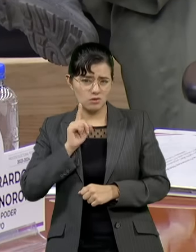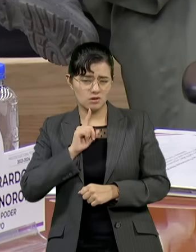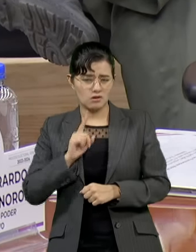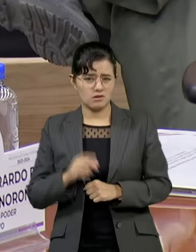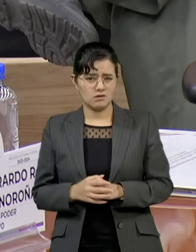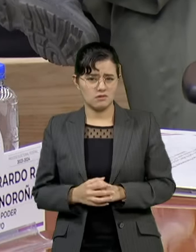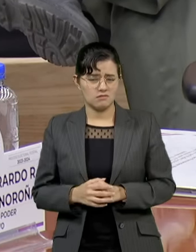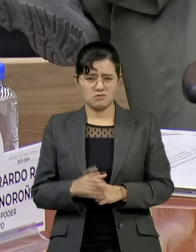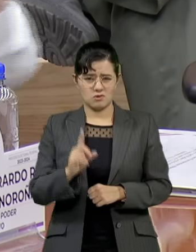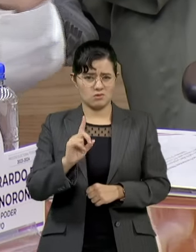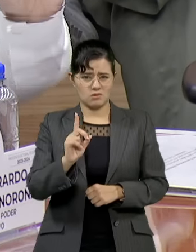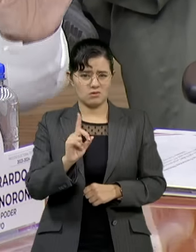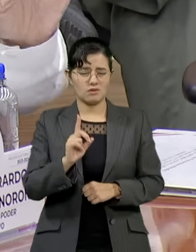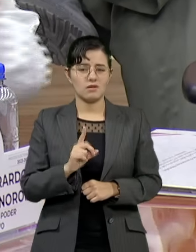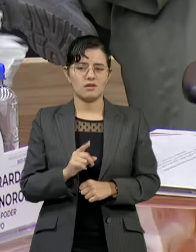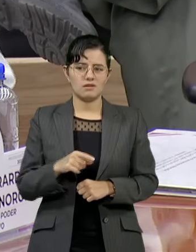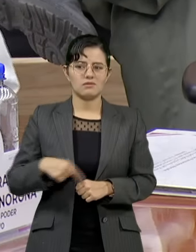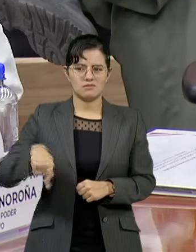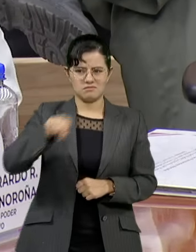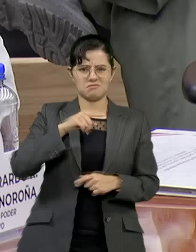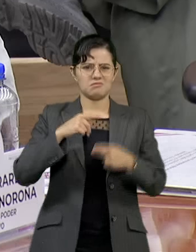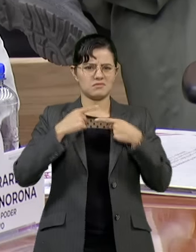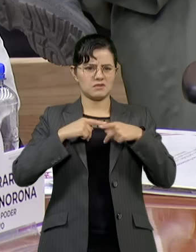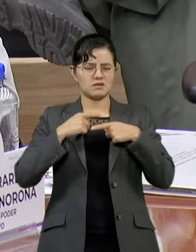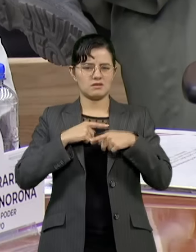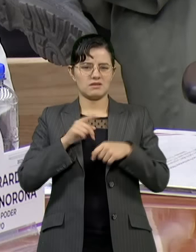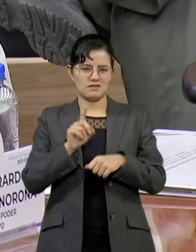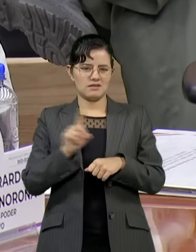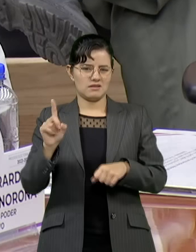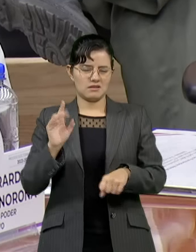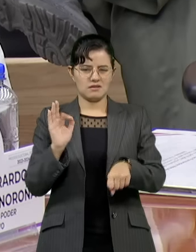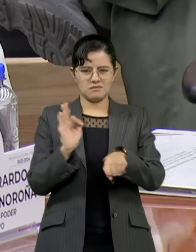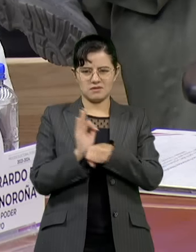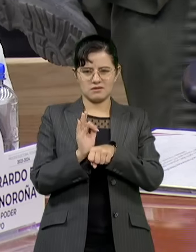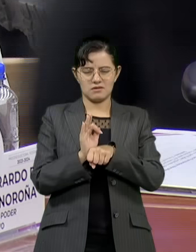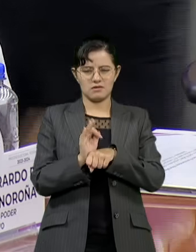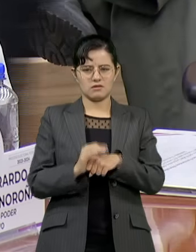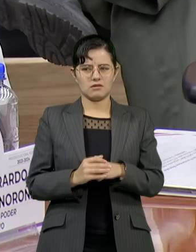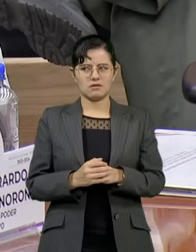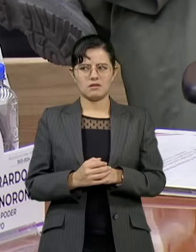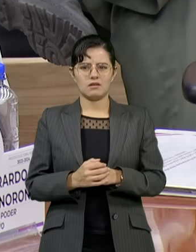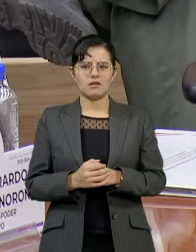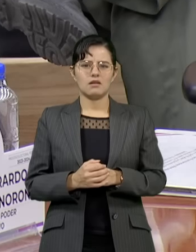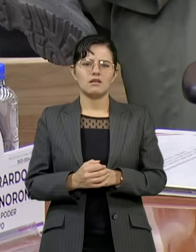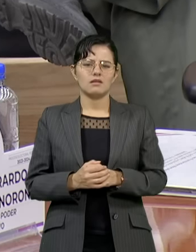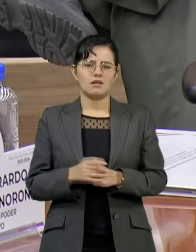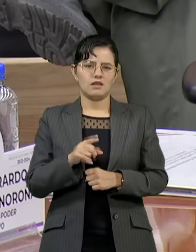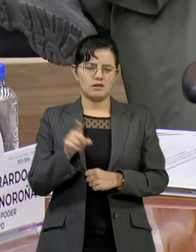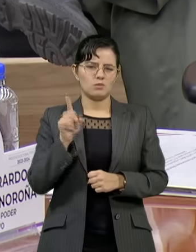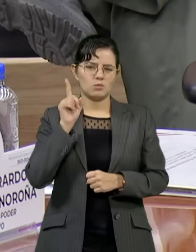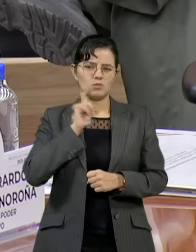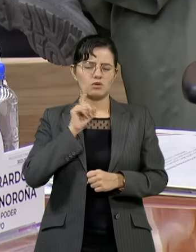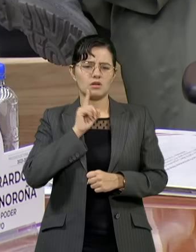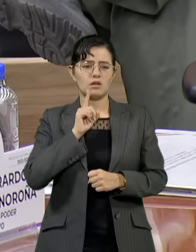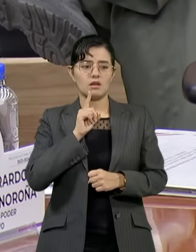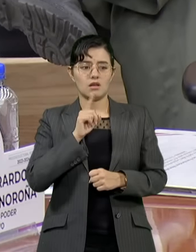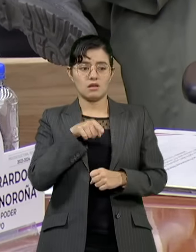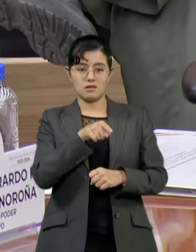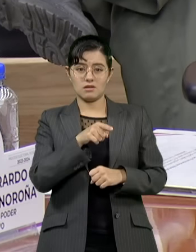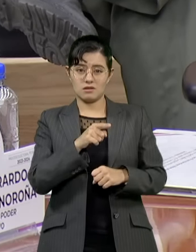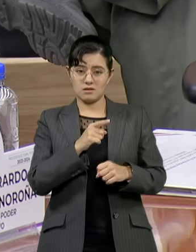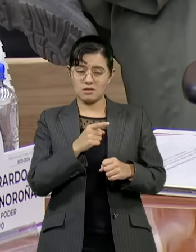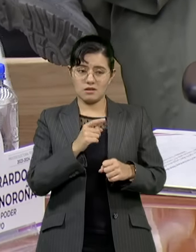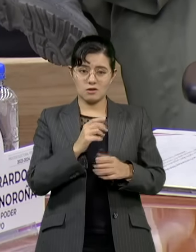nada eh aquí los Los Defensores de la oposición de las mujeres y más de una mujer también no dice nada sobre ese